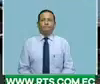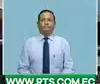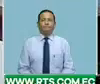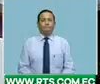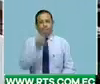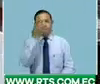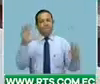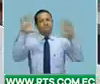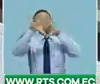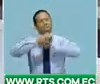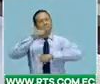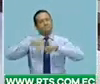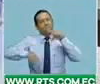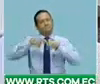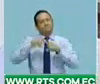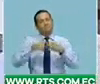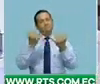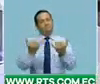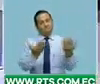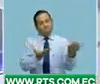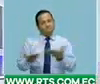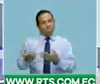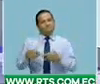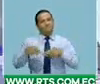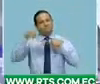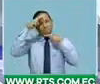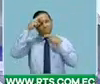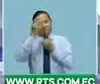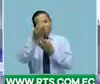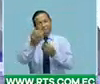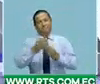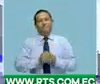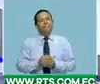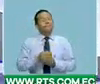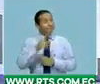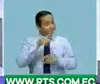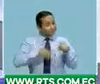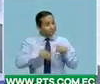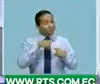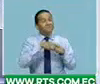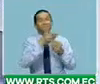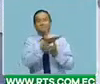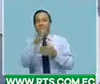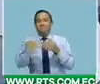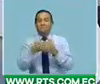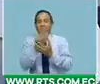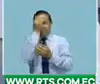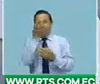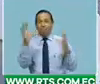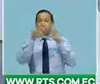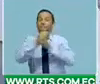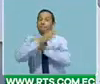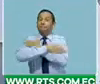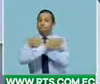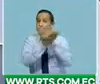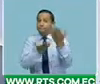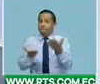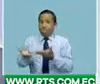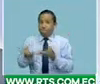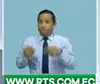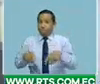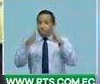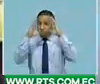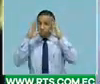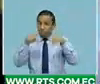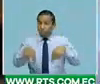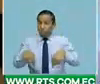Buenas noches, amigos televidentes, bienvenidos a la emisión estelar. Adiós. Charlie, queridos amigos, muy buenas noches y bienvenidos, pero estén atentos porque